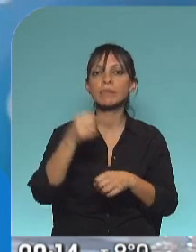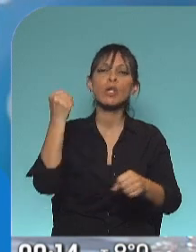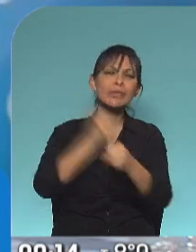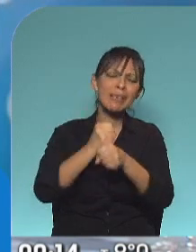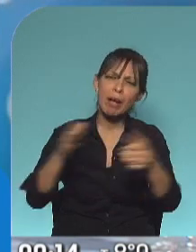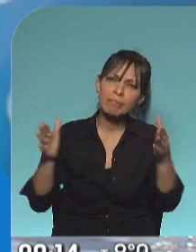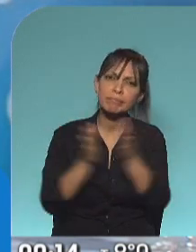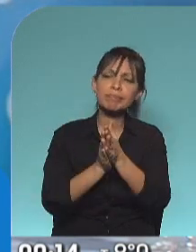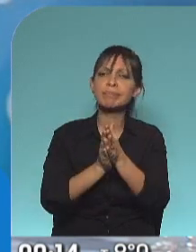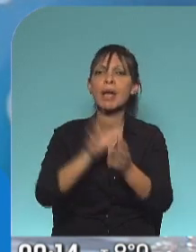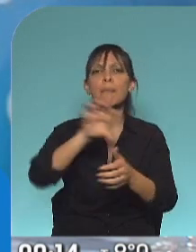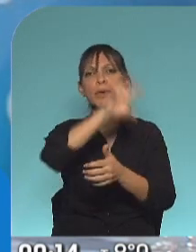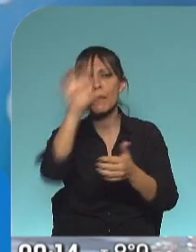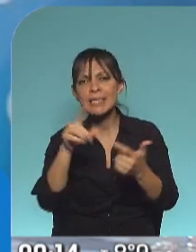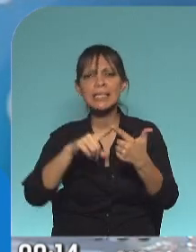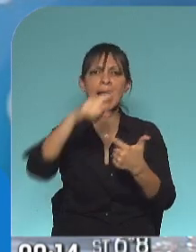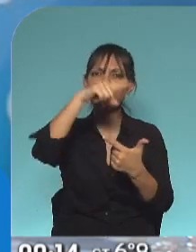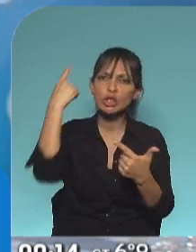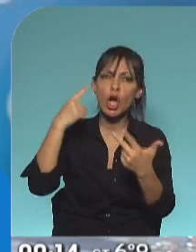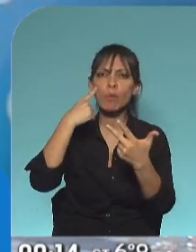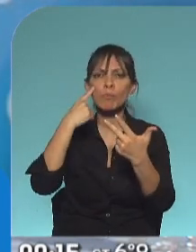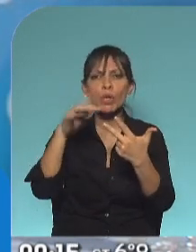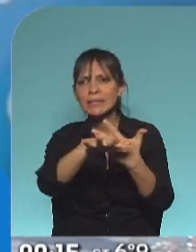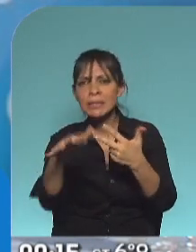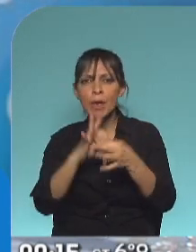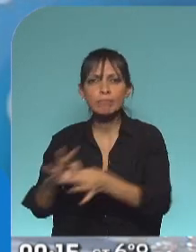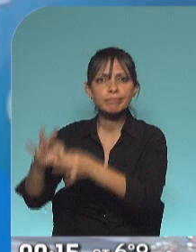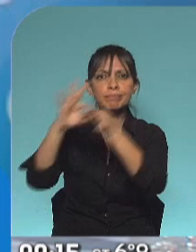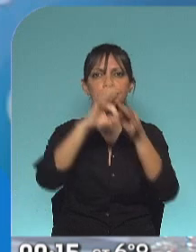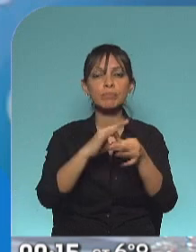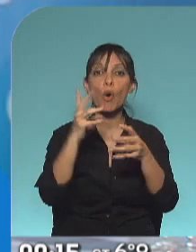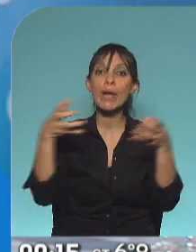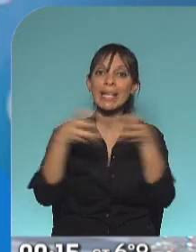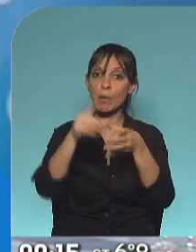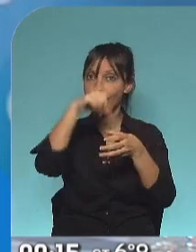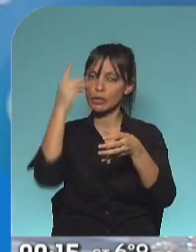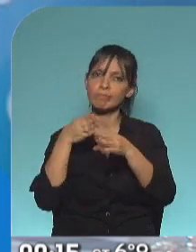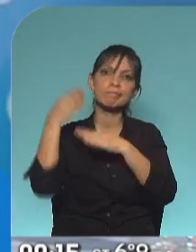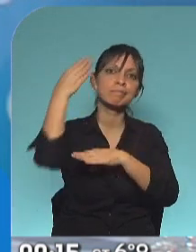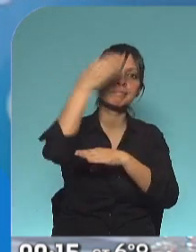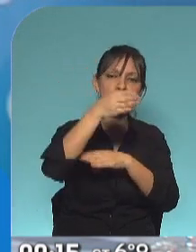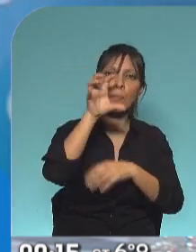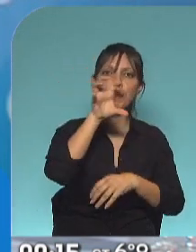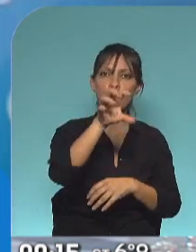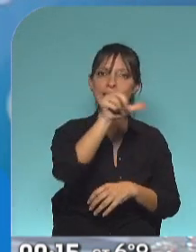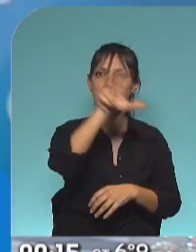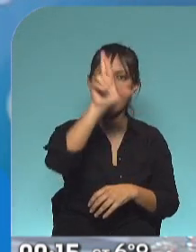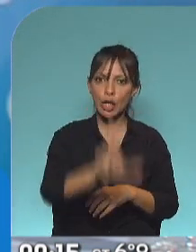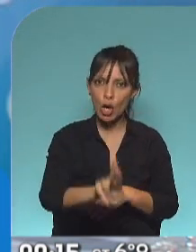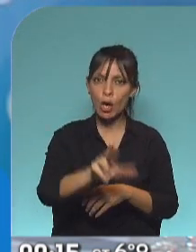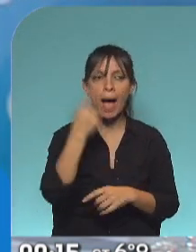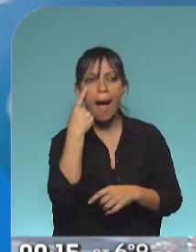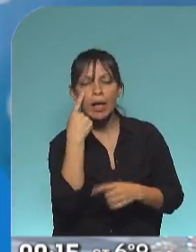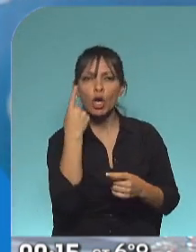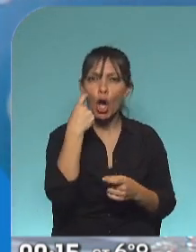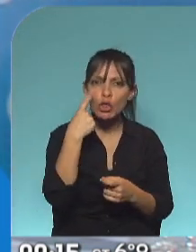y las jurisdicciones en forma bilateral. Un equipo de Nación estuvo en La Rioja desde el punto de vista de lo que es la gestión de camas, de lo que